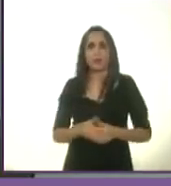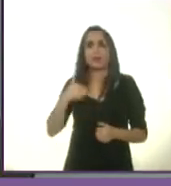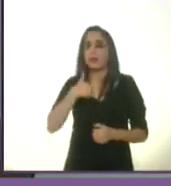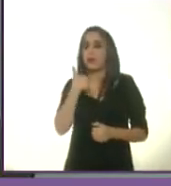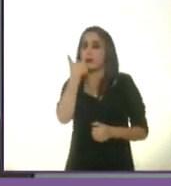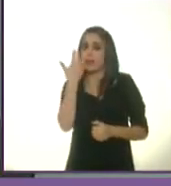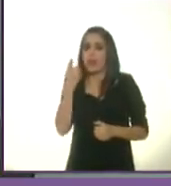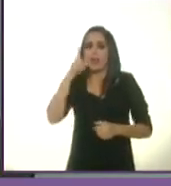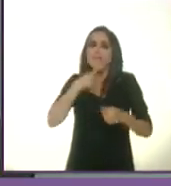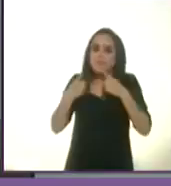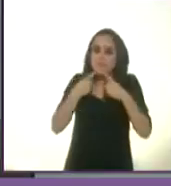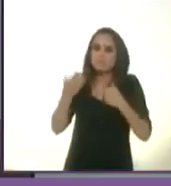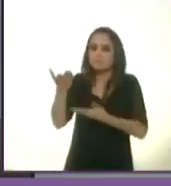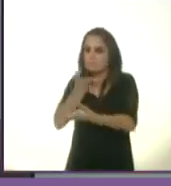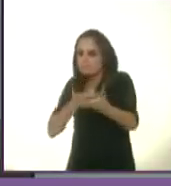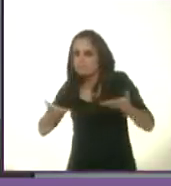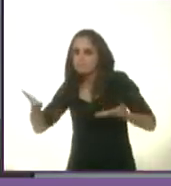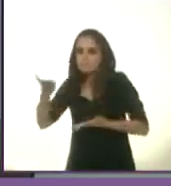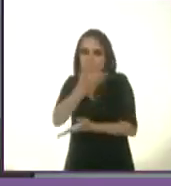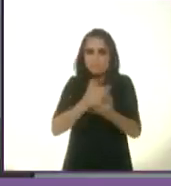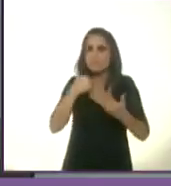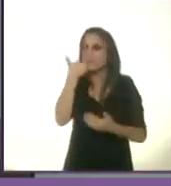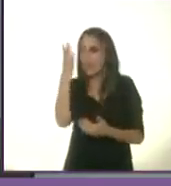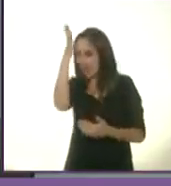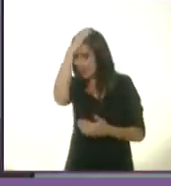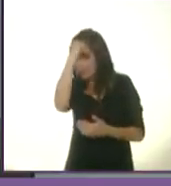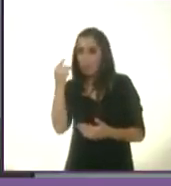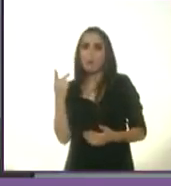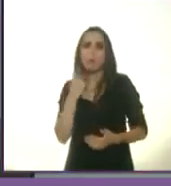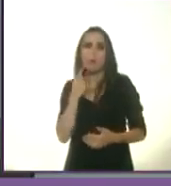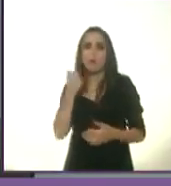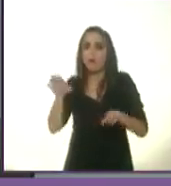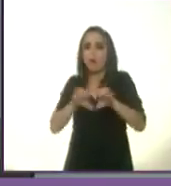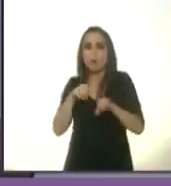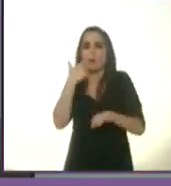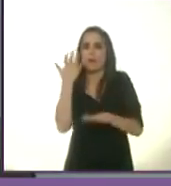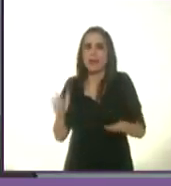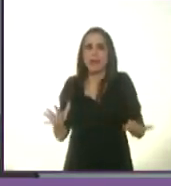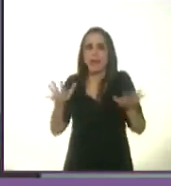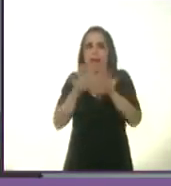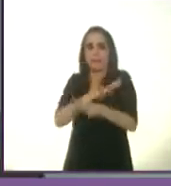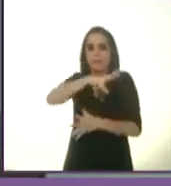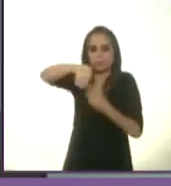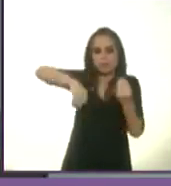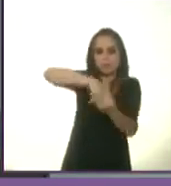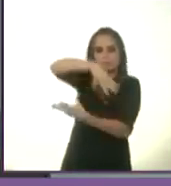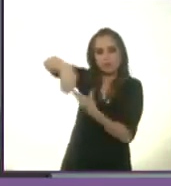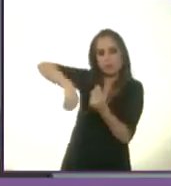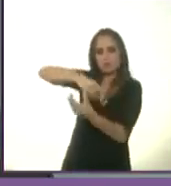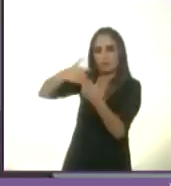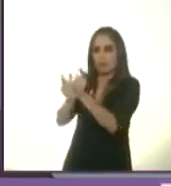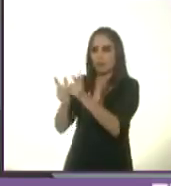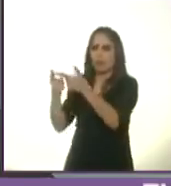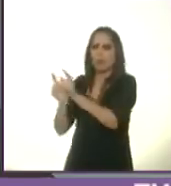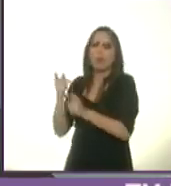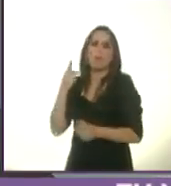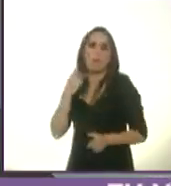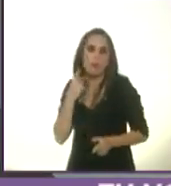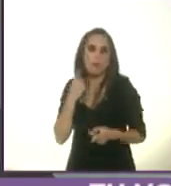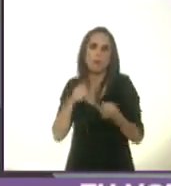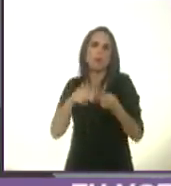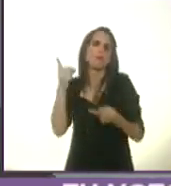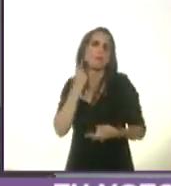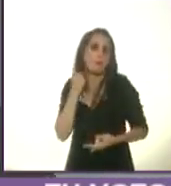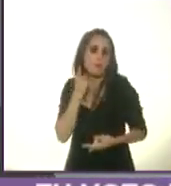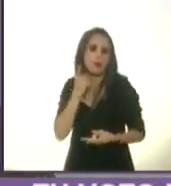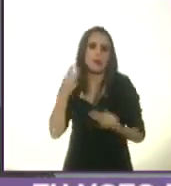mediante el diálogo plural un acuerdo político de transición constitucional de todos los partidos y diputados representados